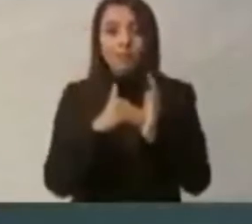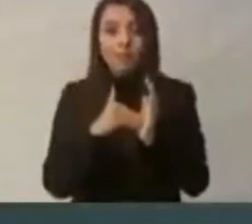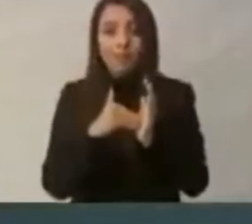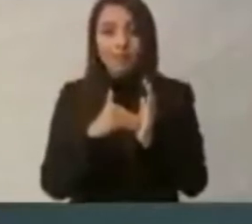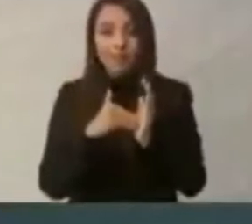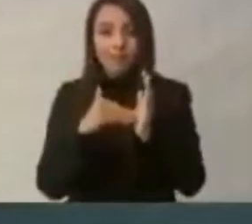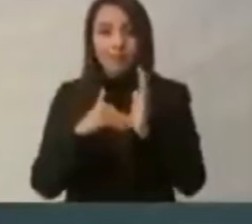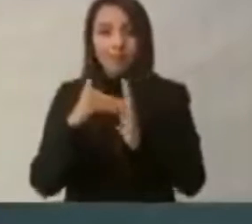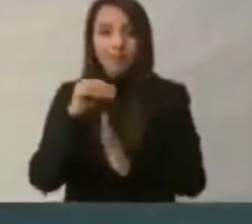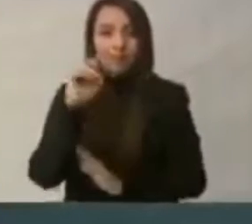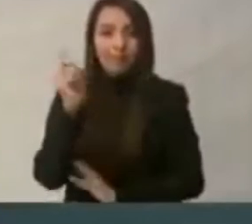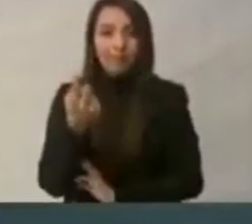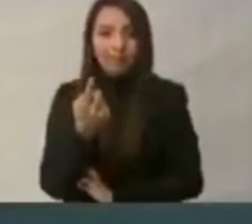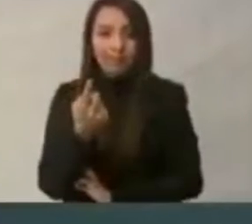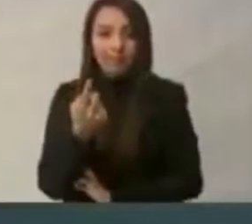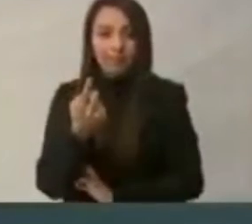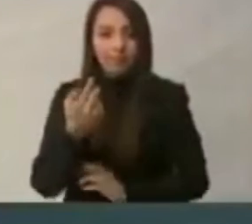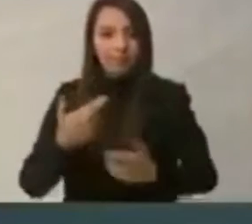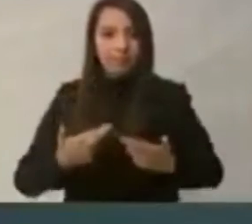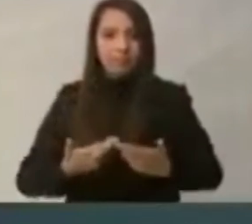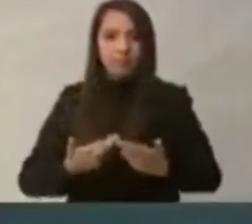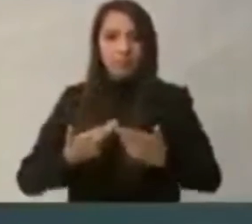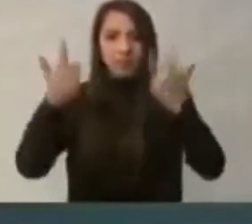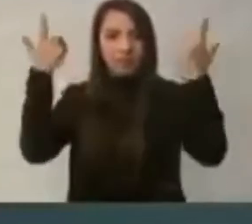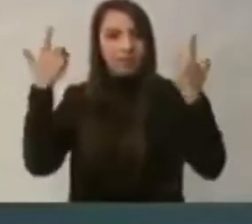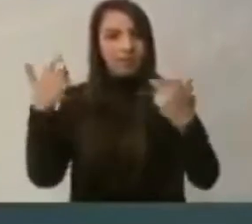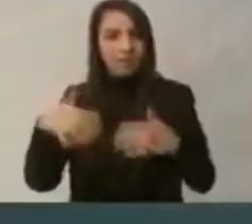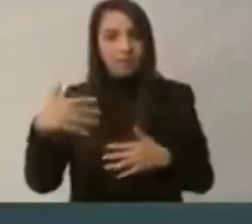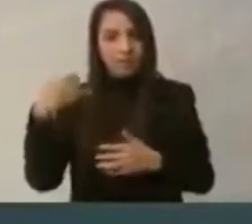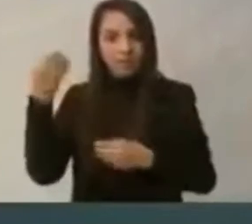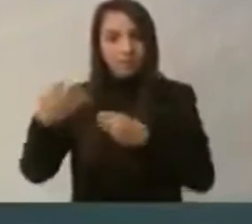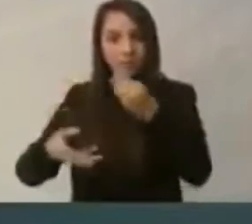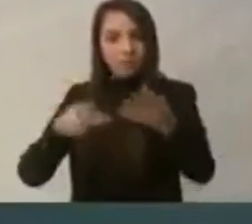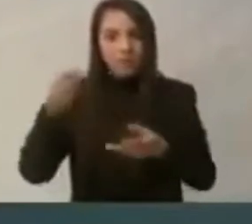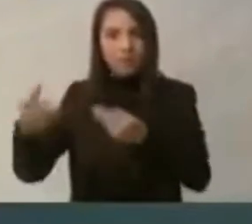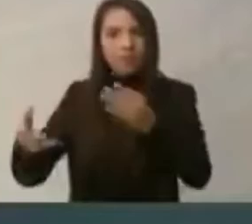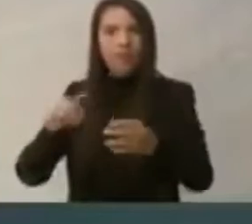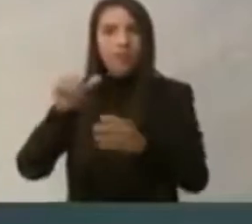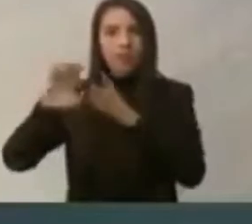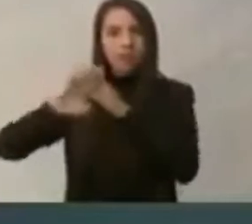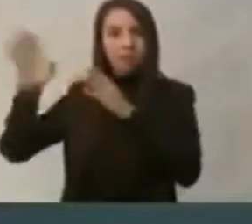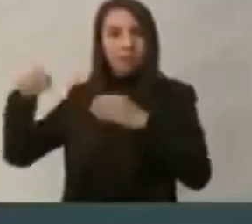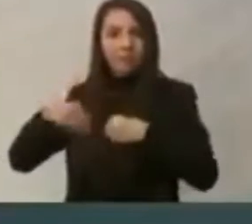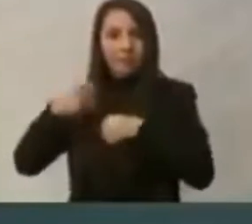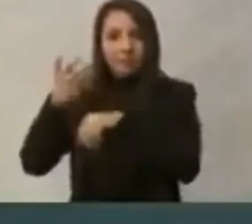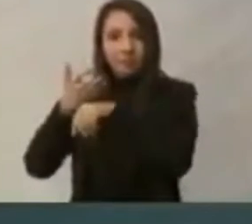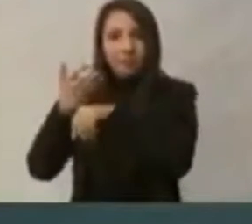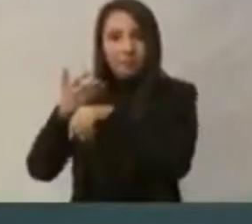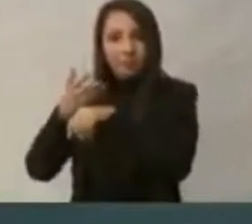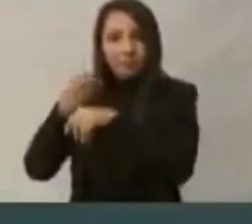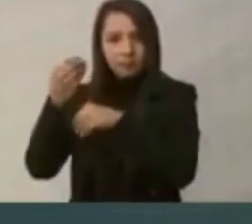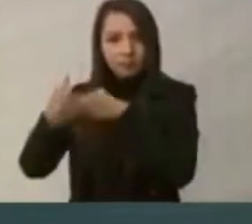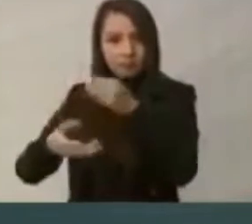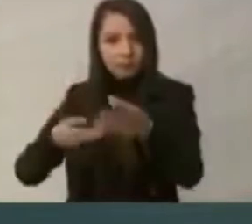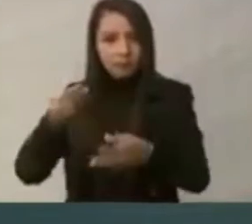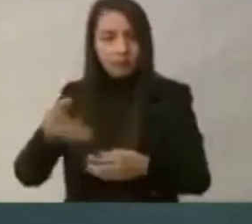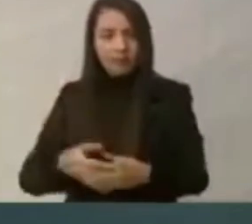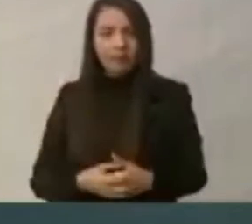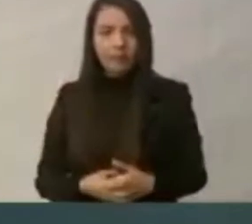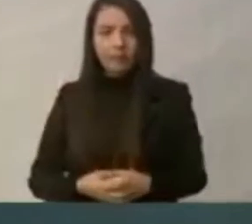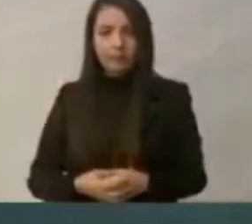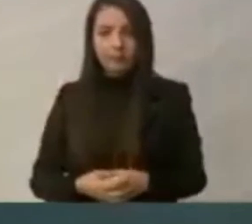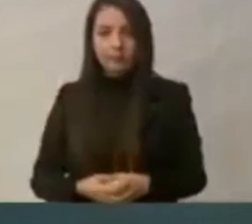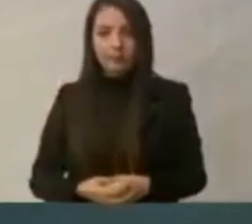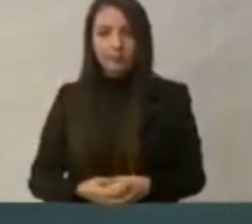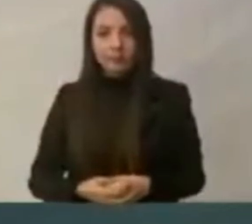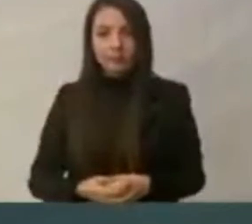récord. Hasta ahora, el incremento en el volumen